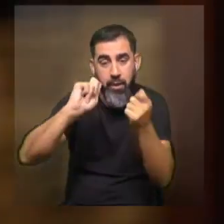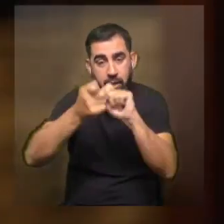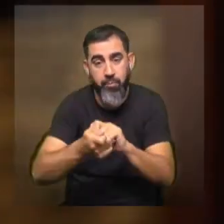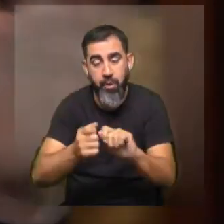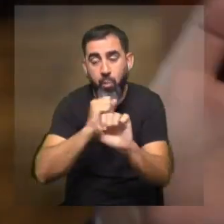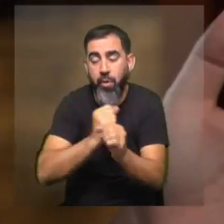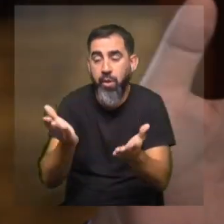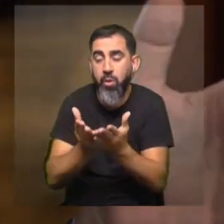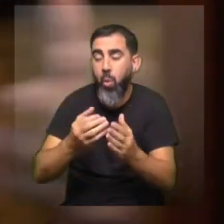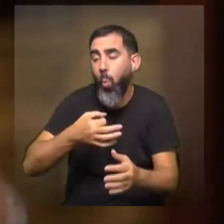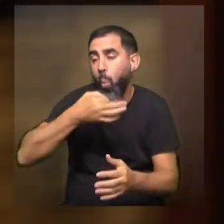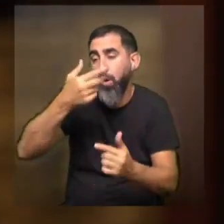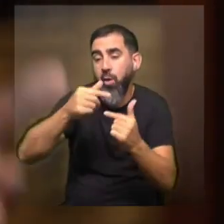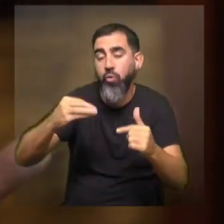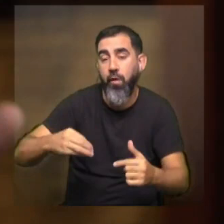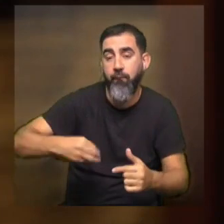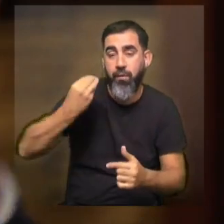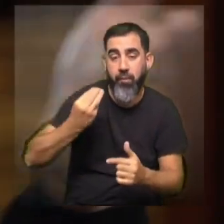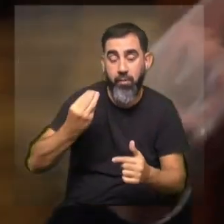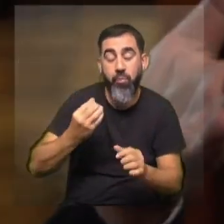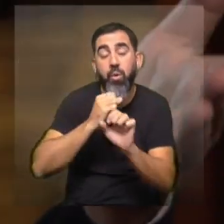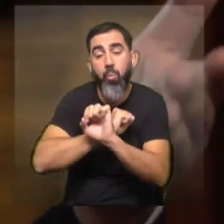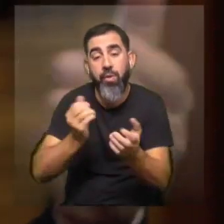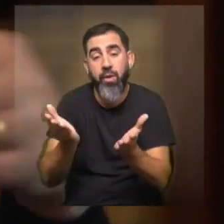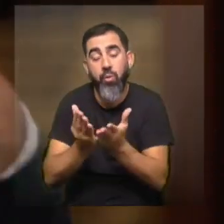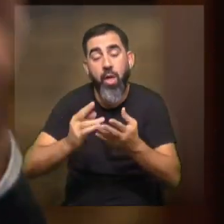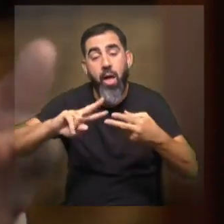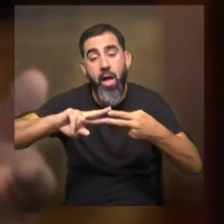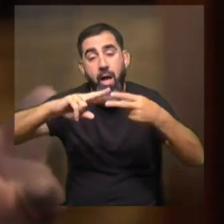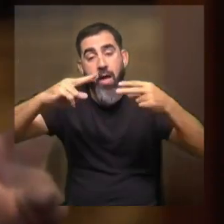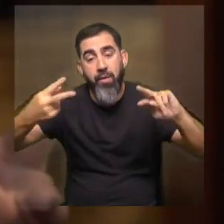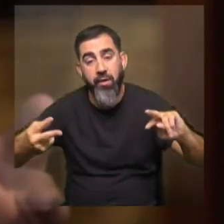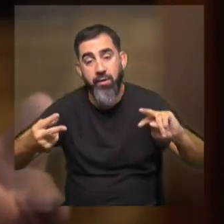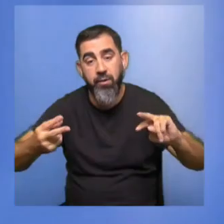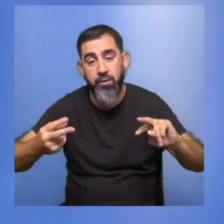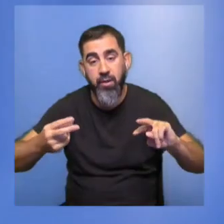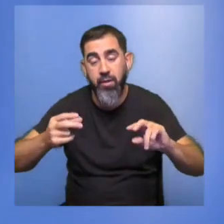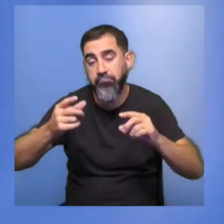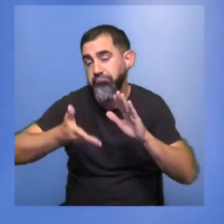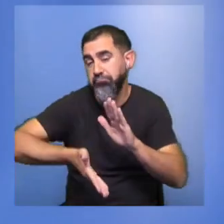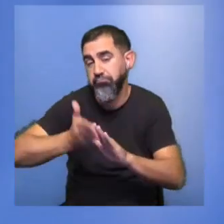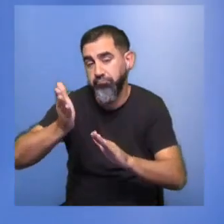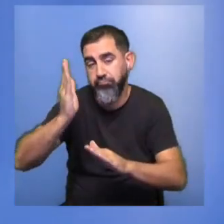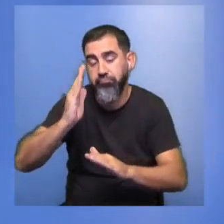estudiar cualquier ser vivo porque podemos estudiar su ADN sin restricciones.